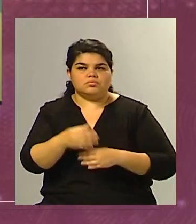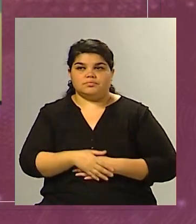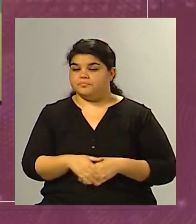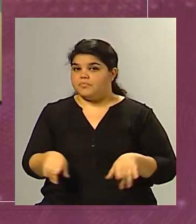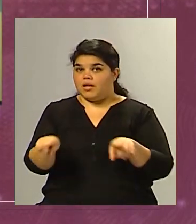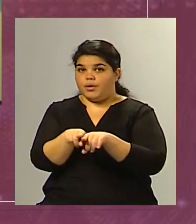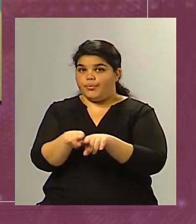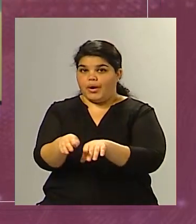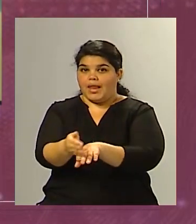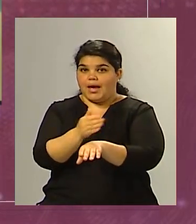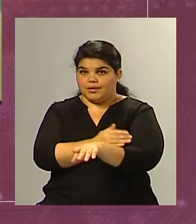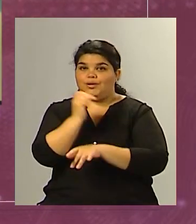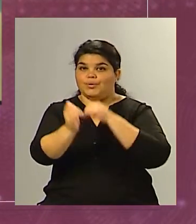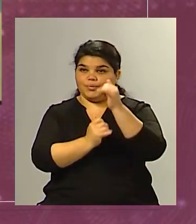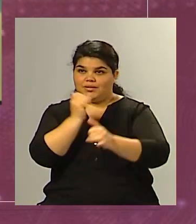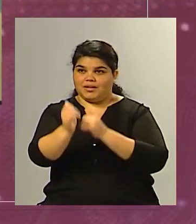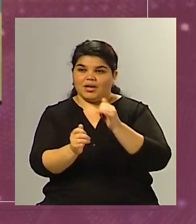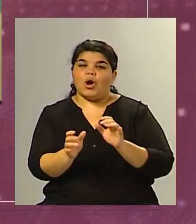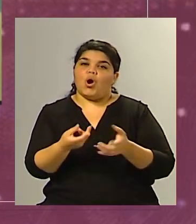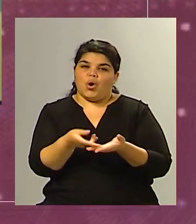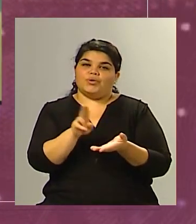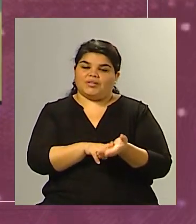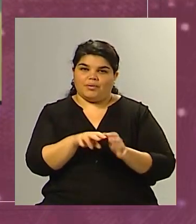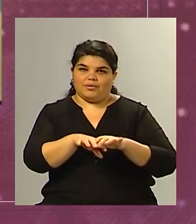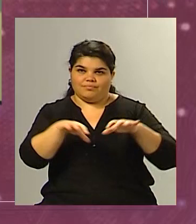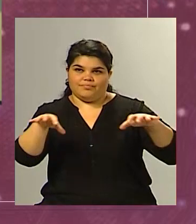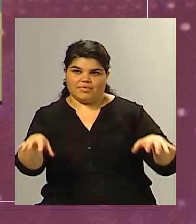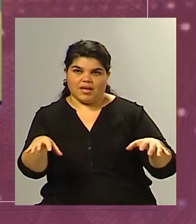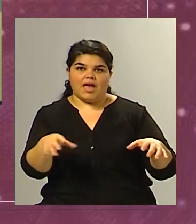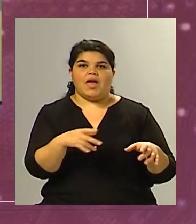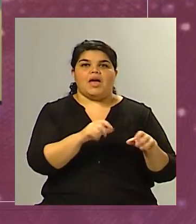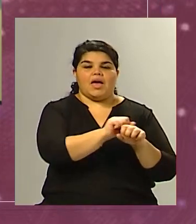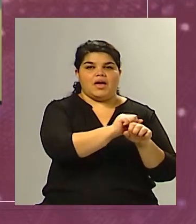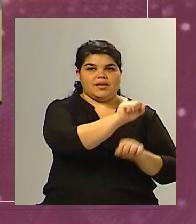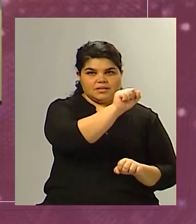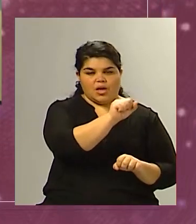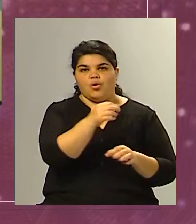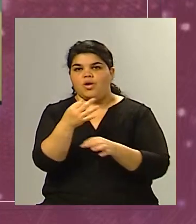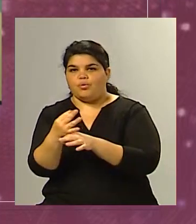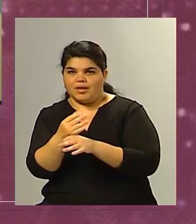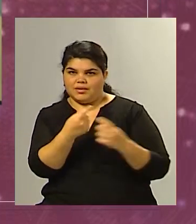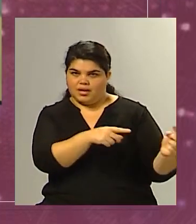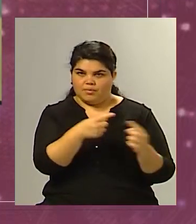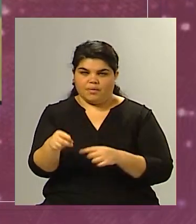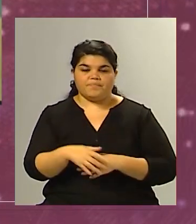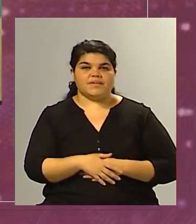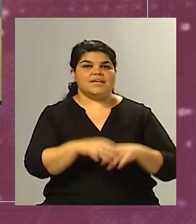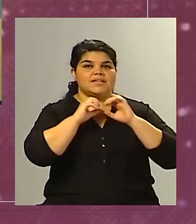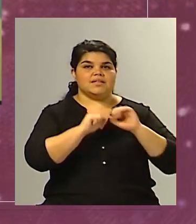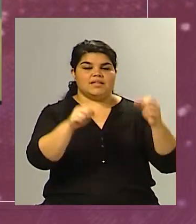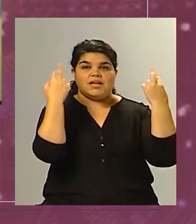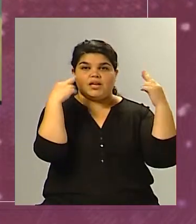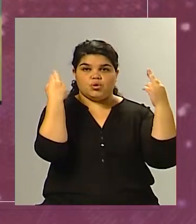recién, vamos a dividir nuevamente lo que es el viaje de egresados de lo que es el viaje educativo. El viaje de egresado, por una disposición de la Secretaría de Turismo de